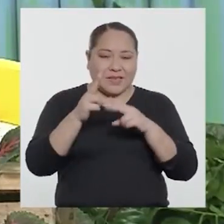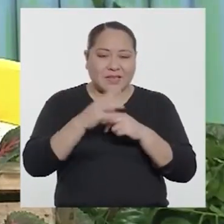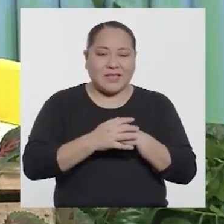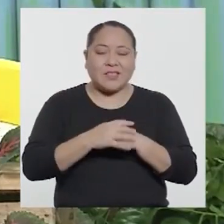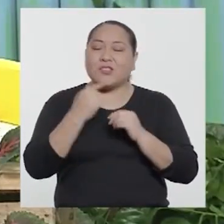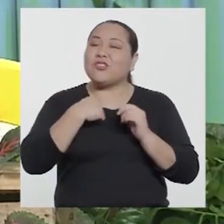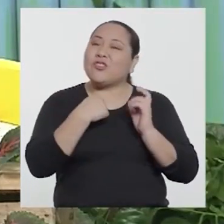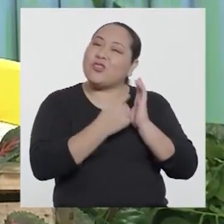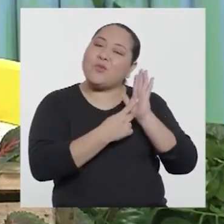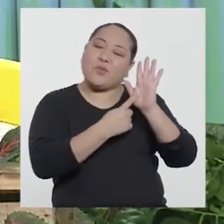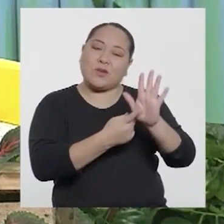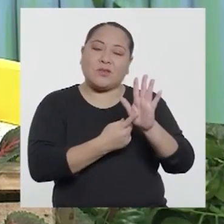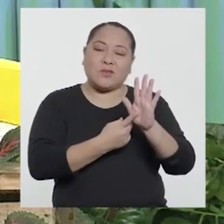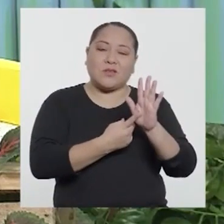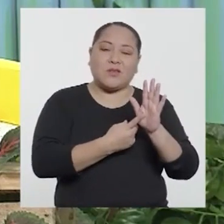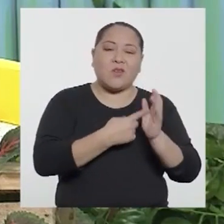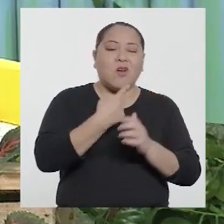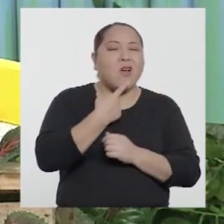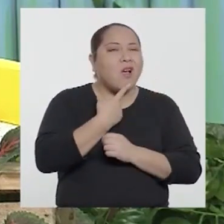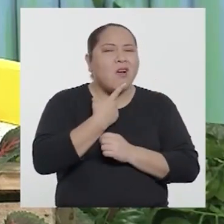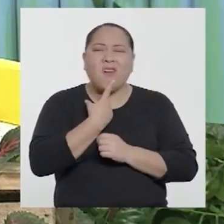¡Miren! ¡Se los muestro!